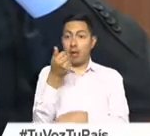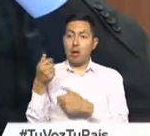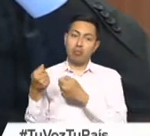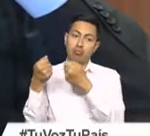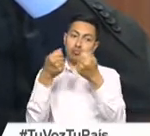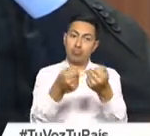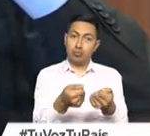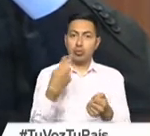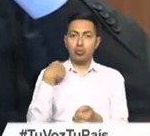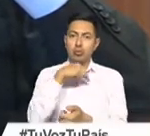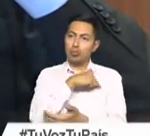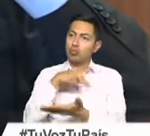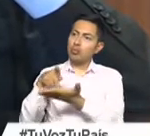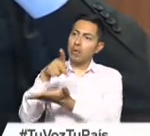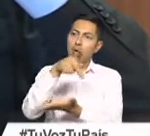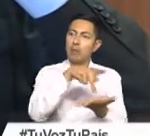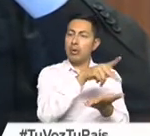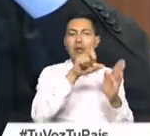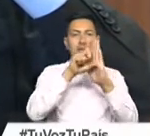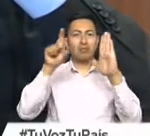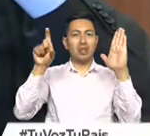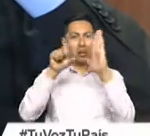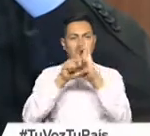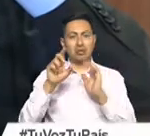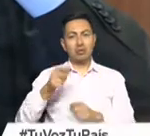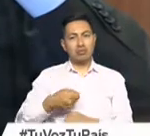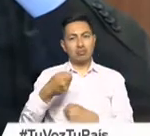sirvió para pagar a proveedores, básicamente.